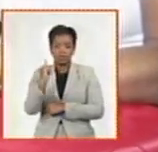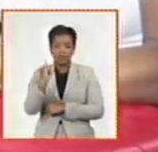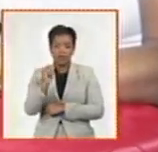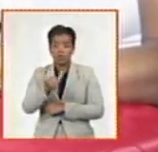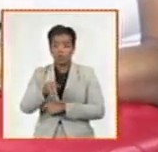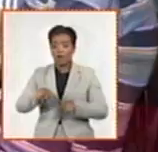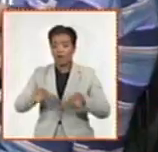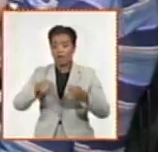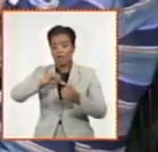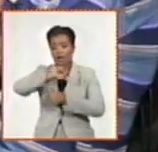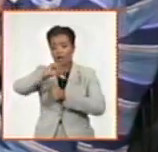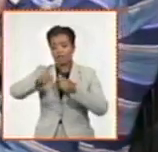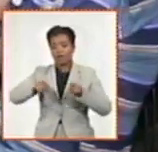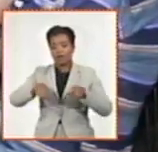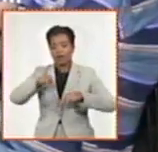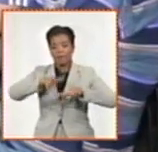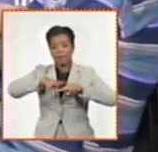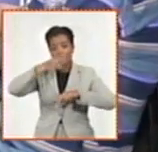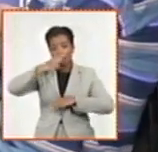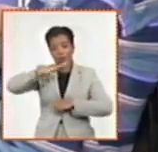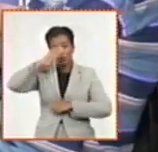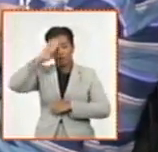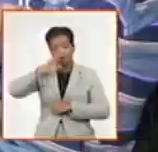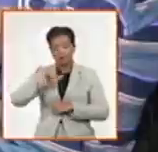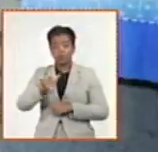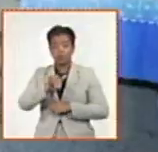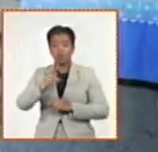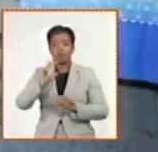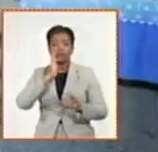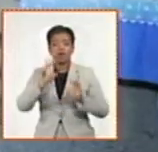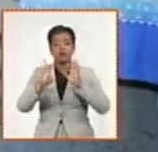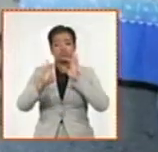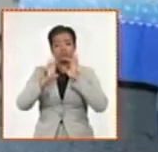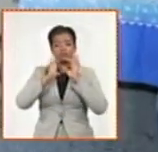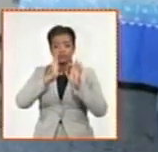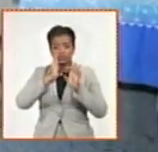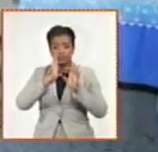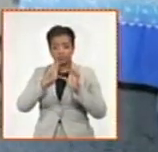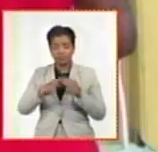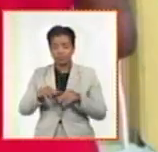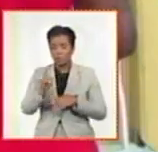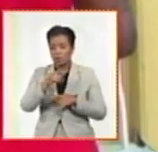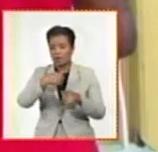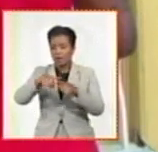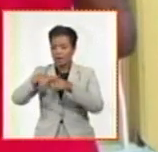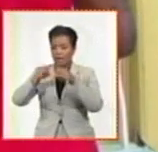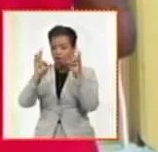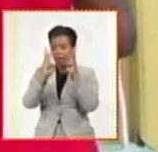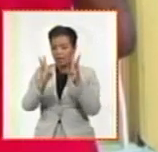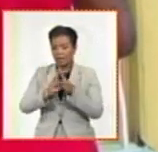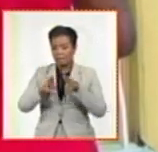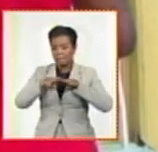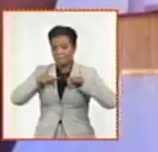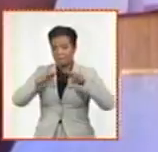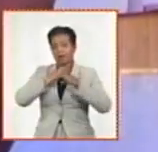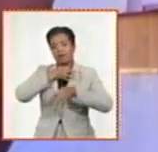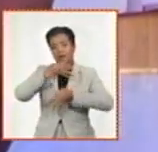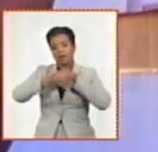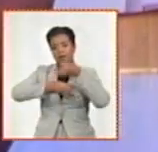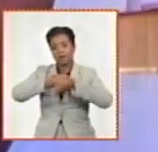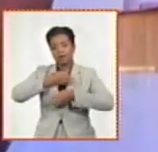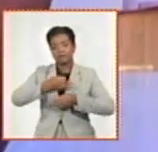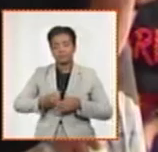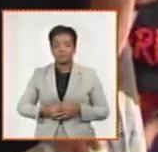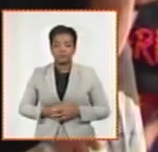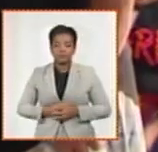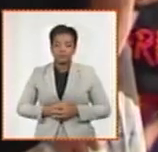Caribe, Radio Habana Cuba y los canales en Facebook, YouTube y otras plataformas de la Mesa Redonda, Cuba